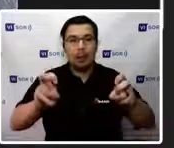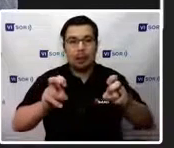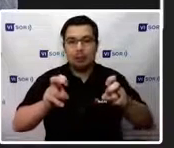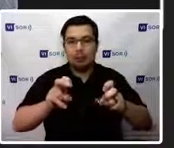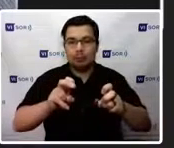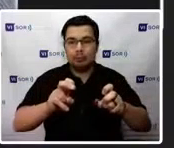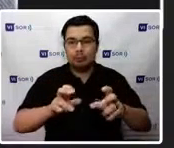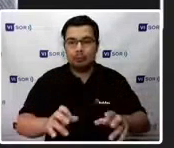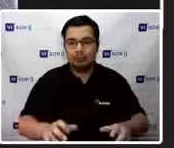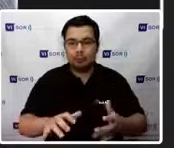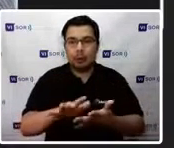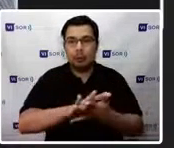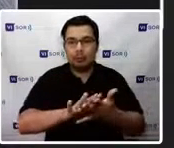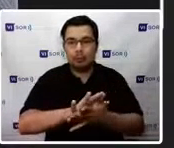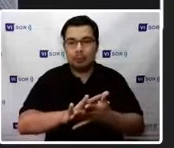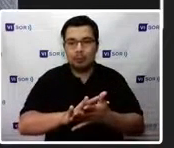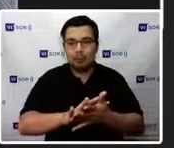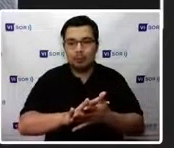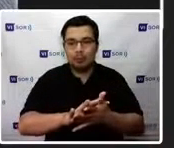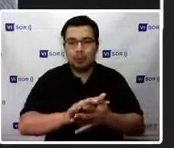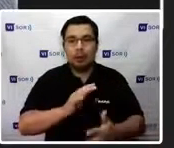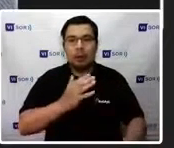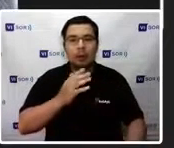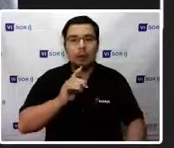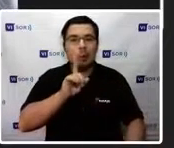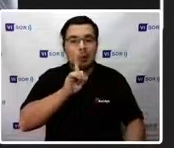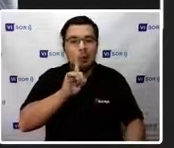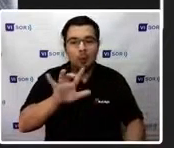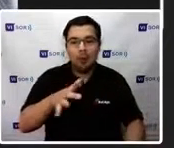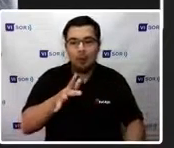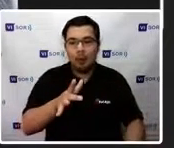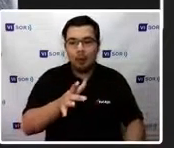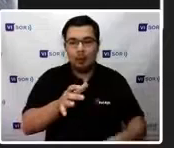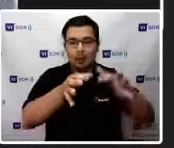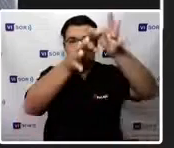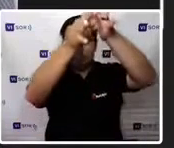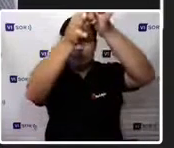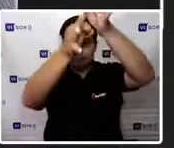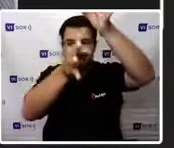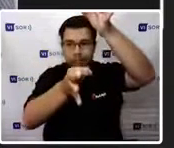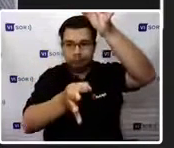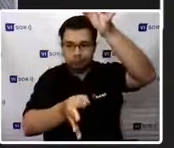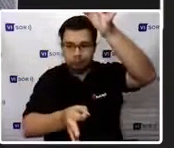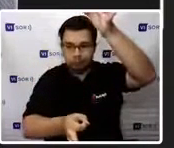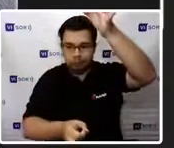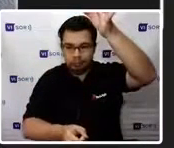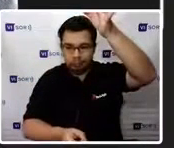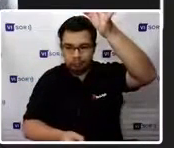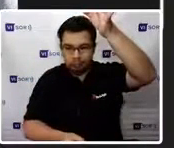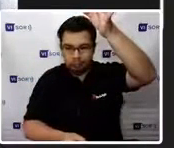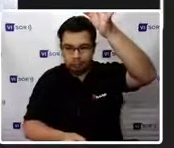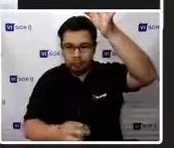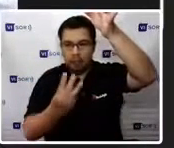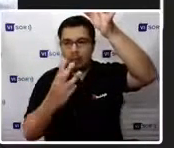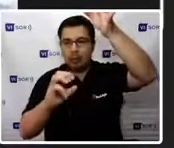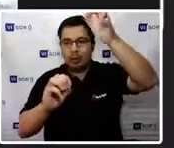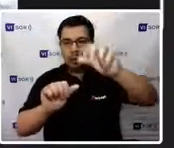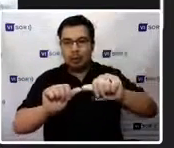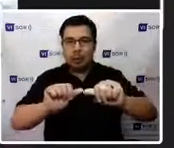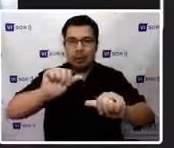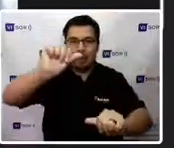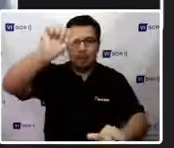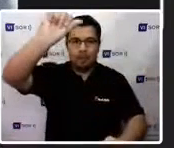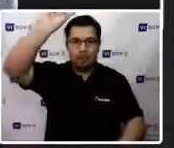ciertas tirolesas que están como a 30 metros de altura, cruzan 150 metros de una ladera de un